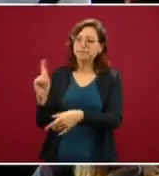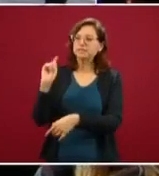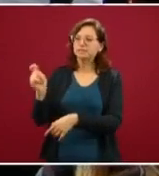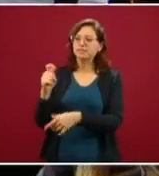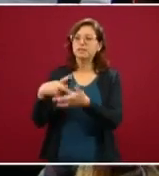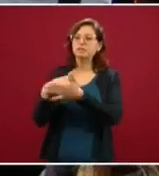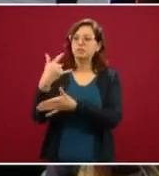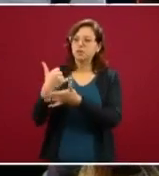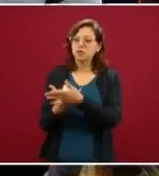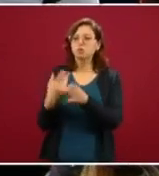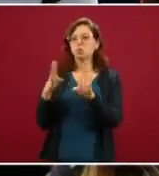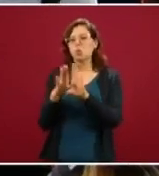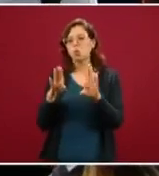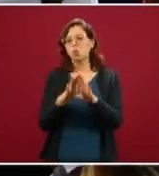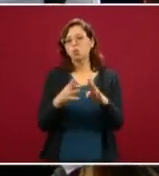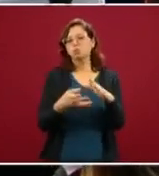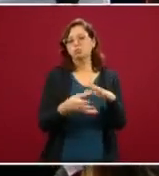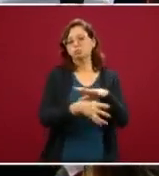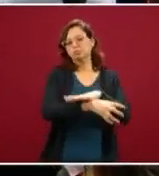explicarles